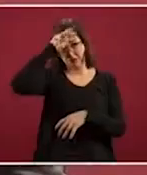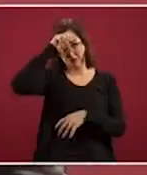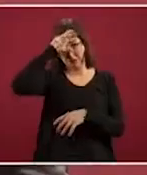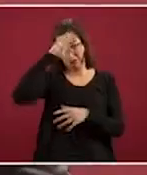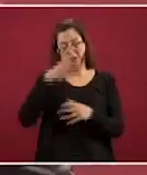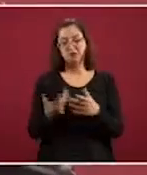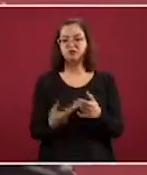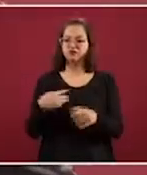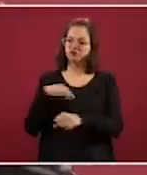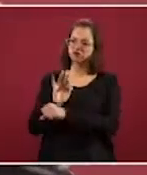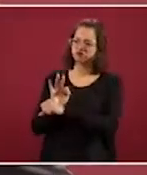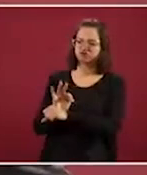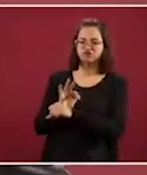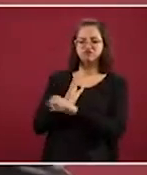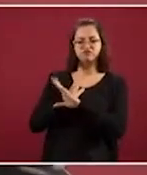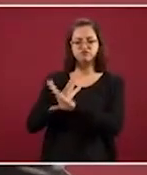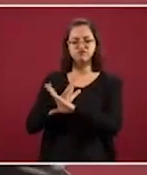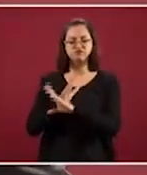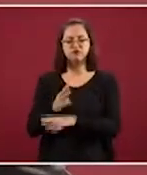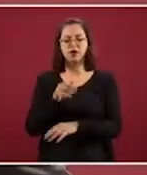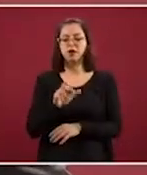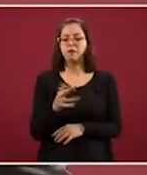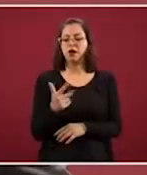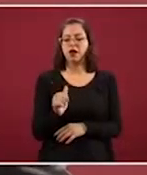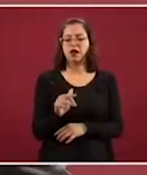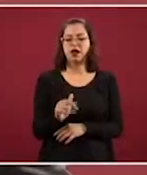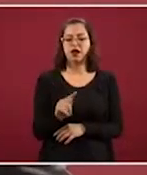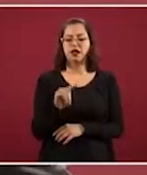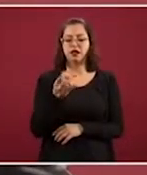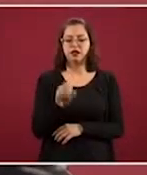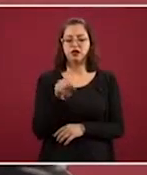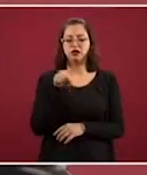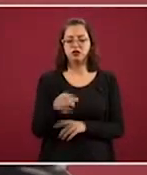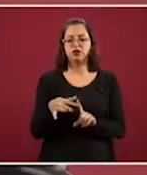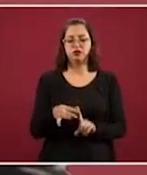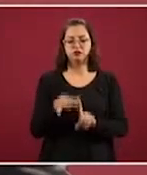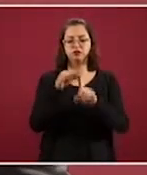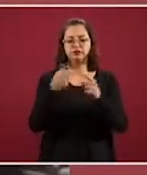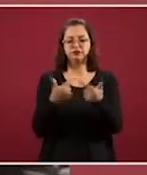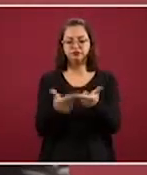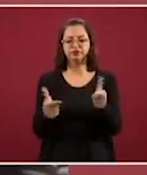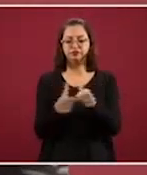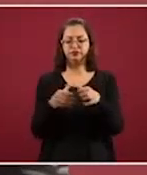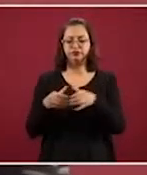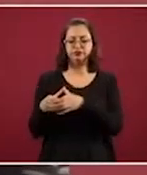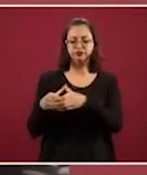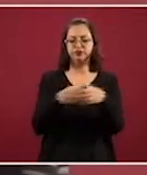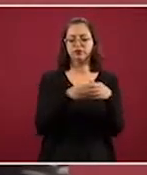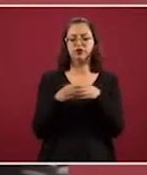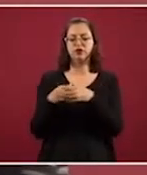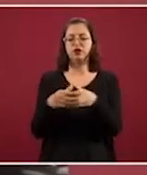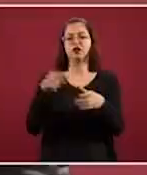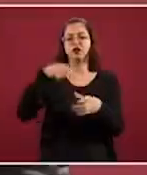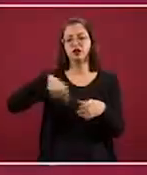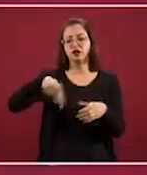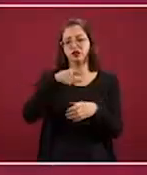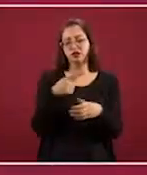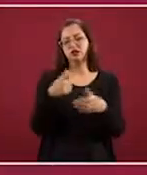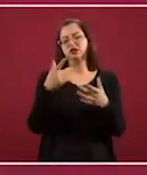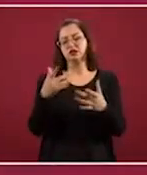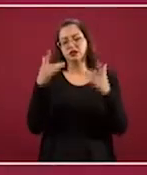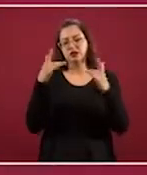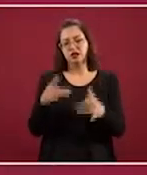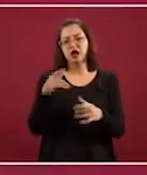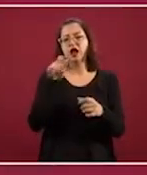Potosí. Margarito Díaz conformaba la Unión Wixárika de Centros Ceremoniales de los Estados